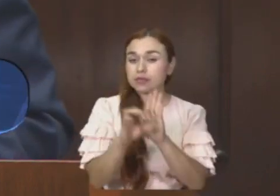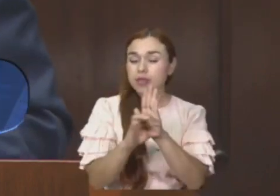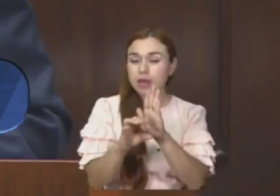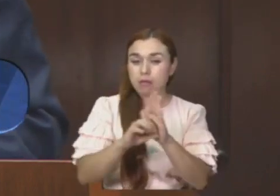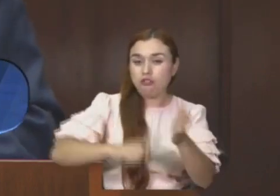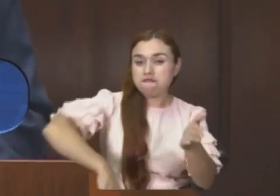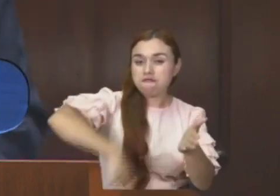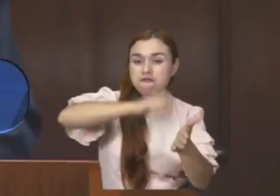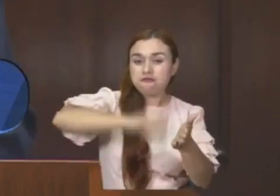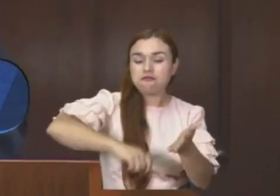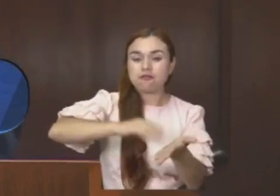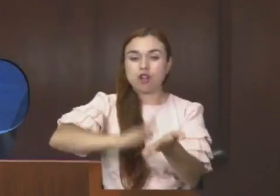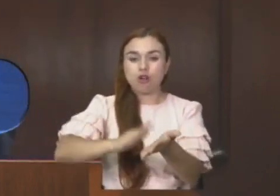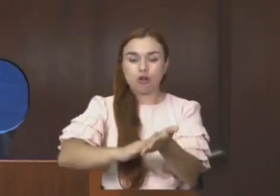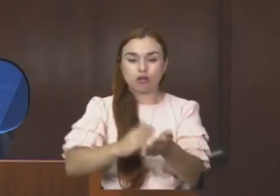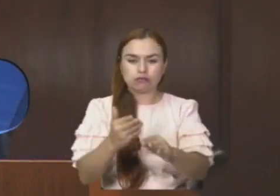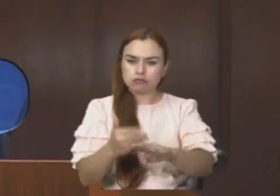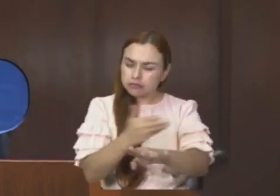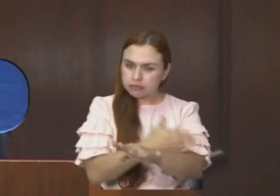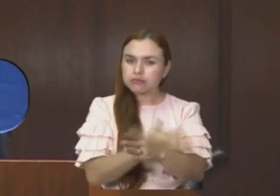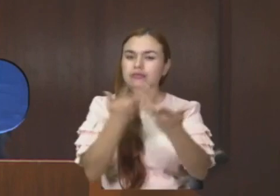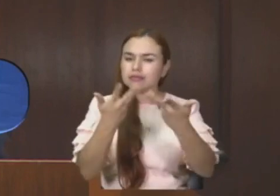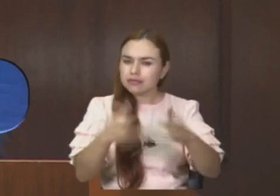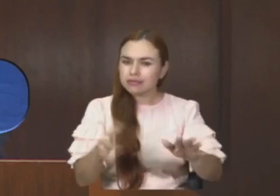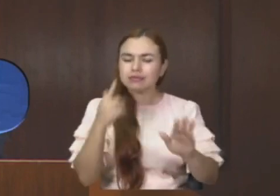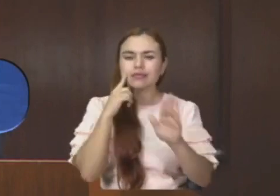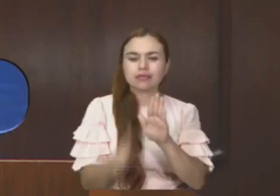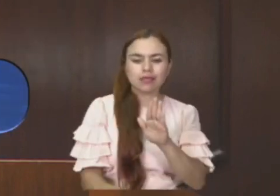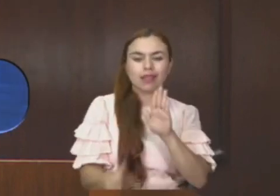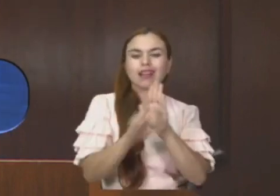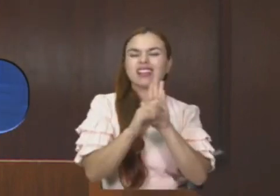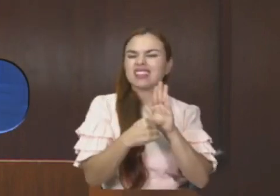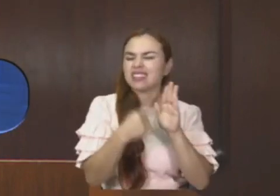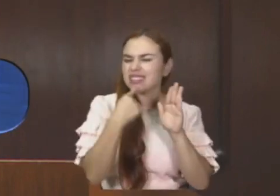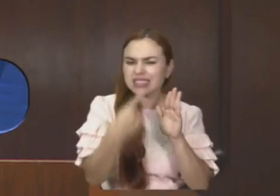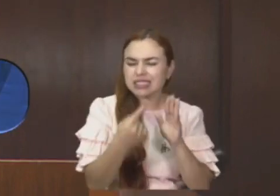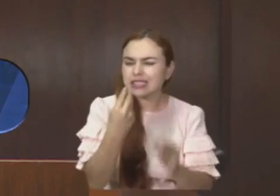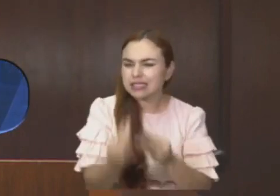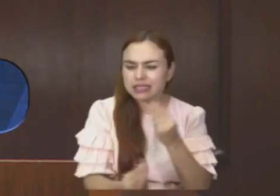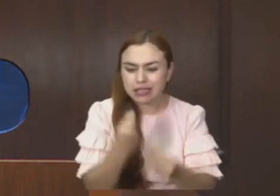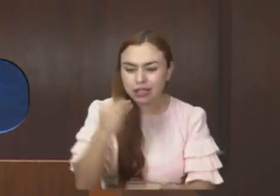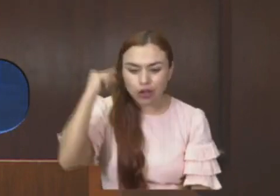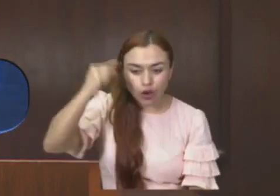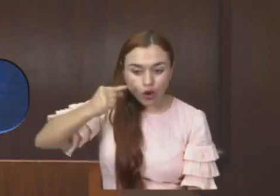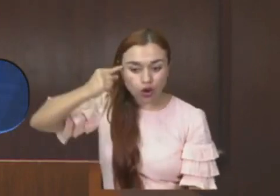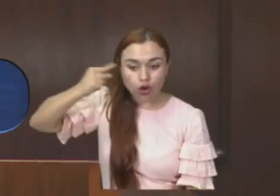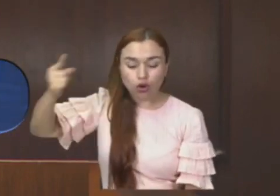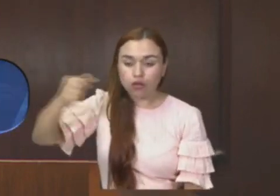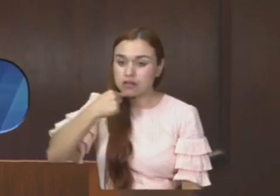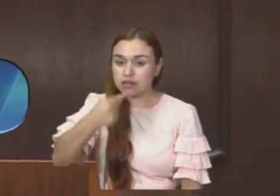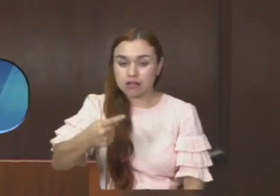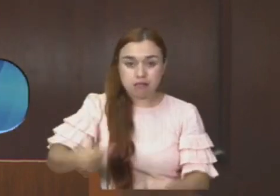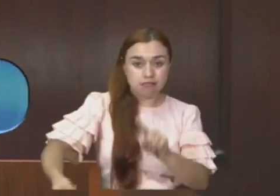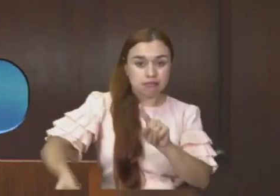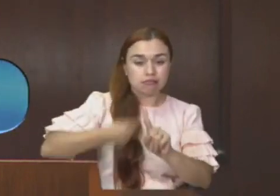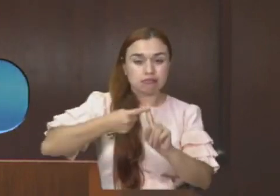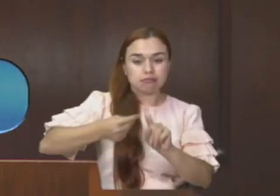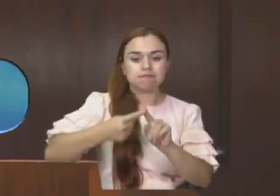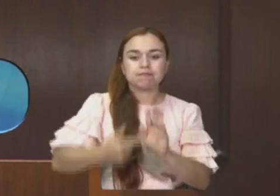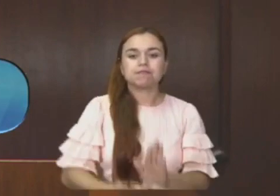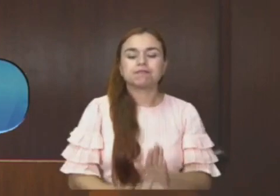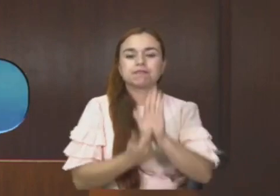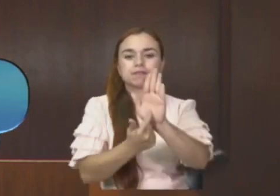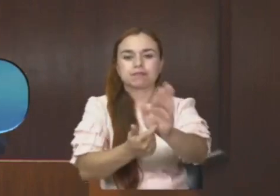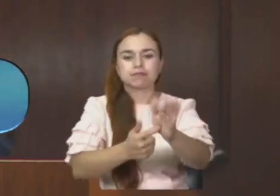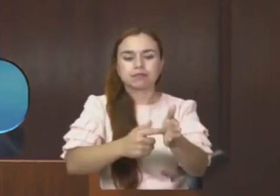contrato en cumplimiento con las disposiciones legales vigentes, el Gobierno Nacional tiene previsto presentar el